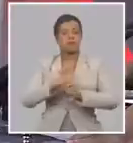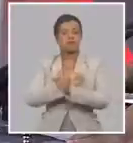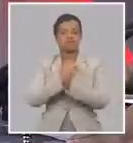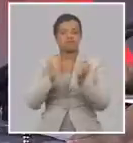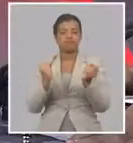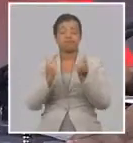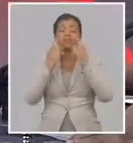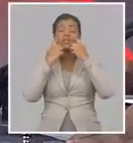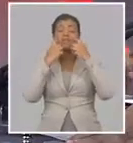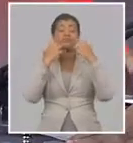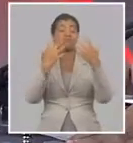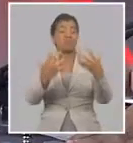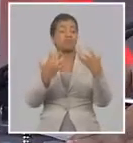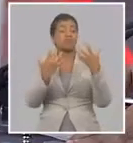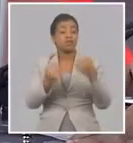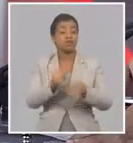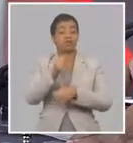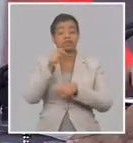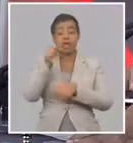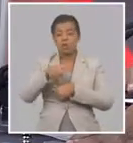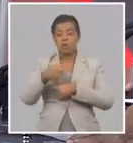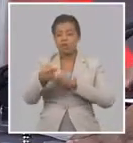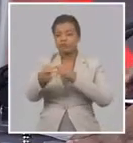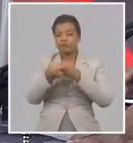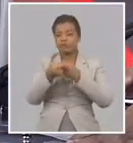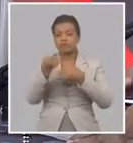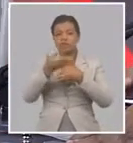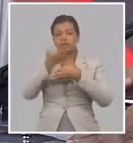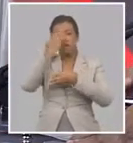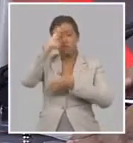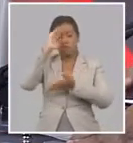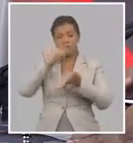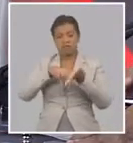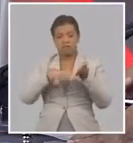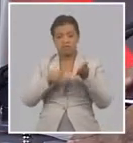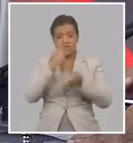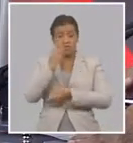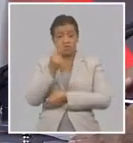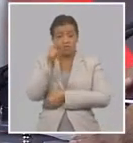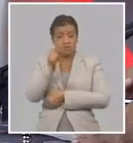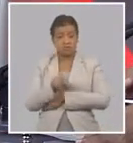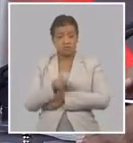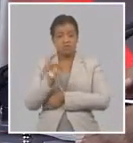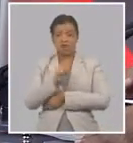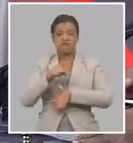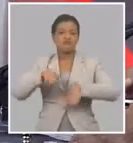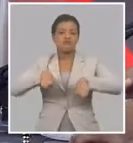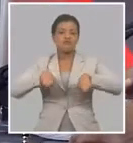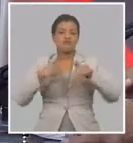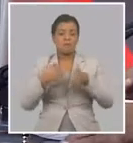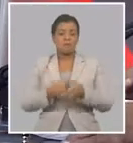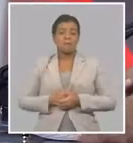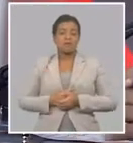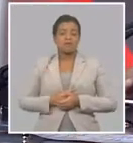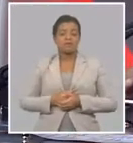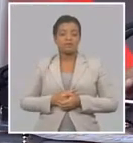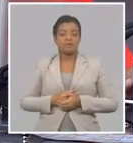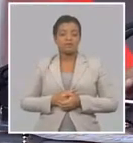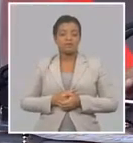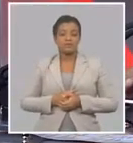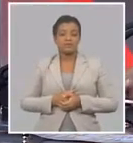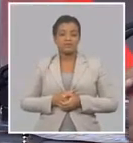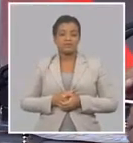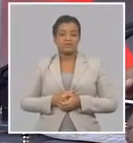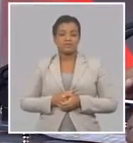es muy importante porque nos ha ocurrido casos recientemente santiago de cuba no a los casos los a lo que ha pasado y tiene que ver con no cumplir esas normas aislamiento de un